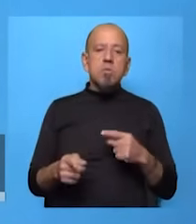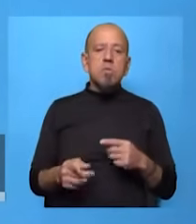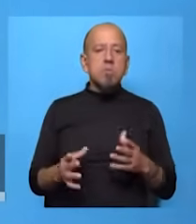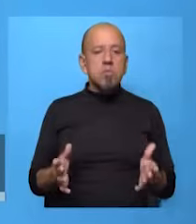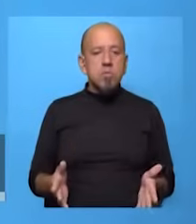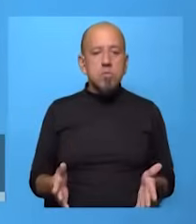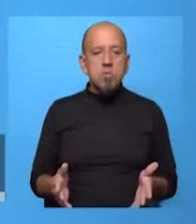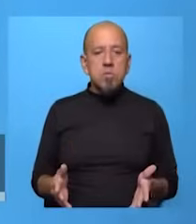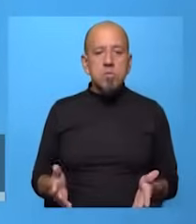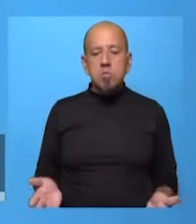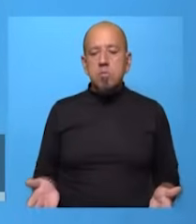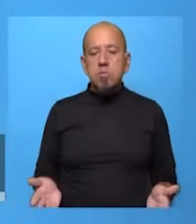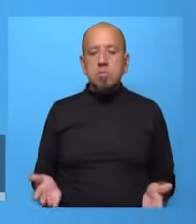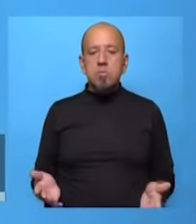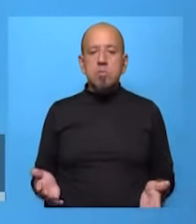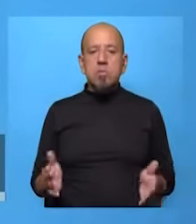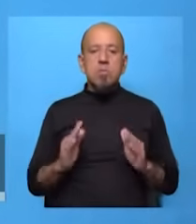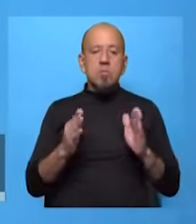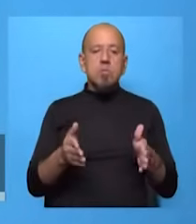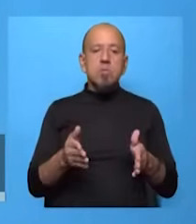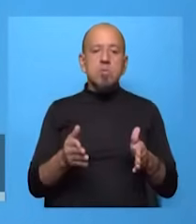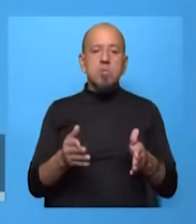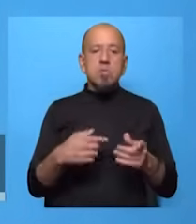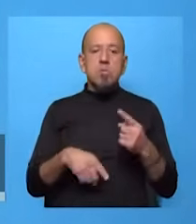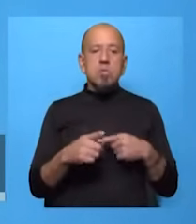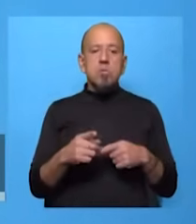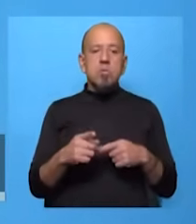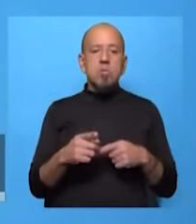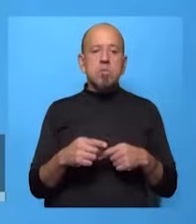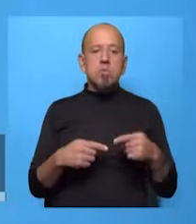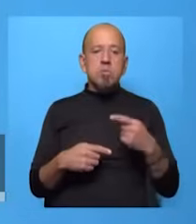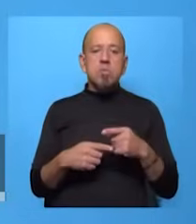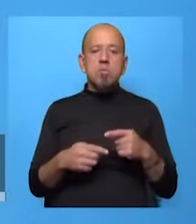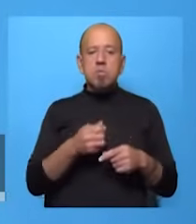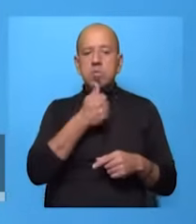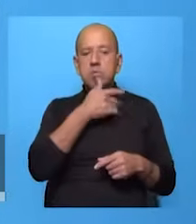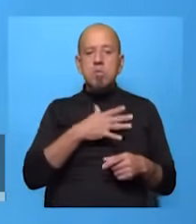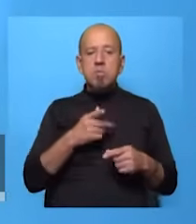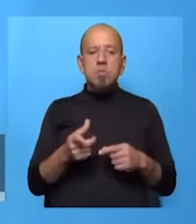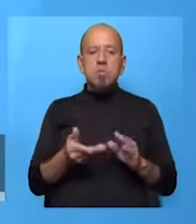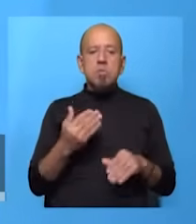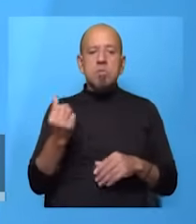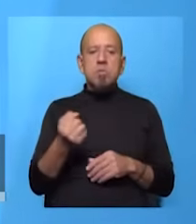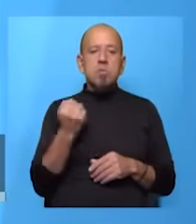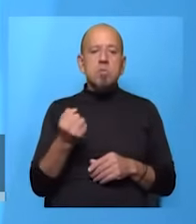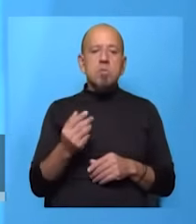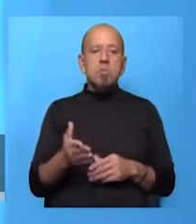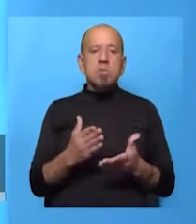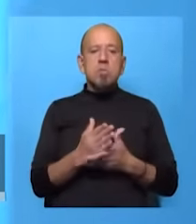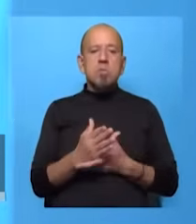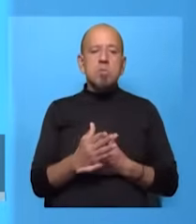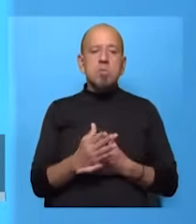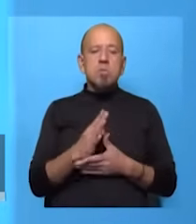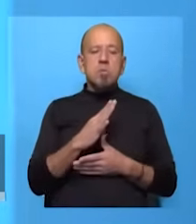yo creo que eso va en contra de la historia del país y en contra de la de otra historia mucho más importante cada vez que hubo cambios